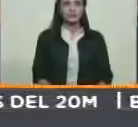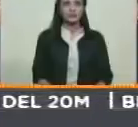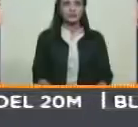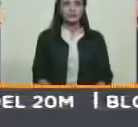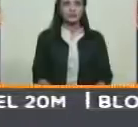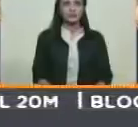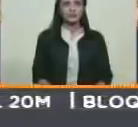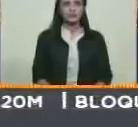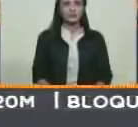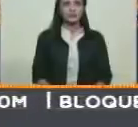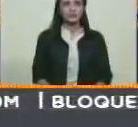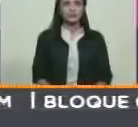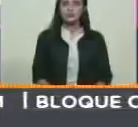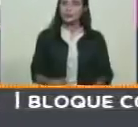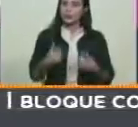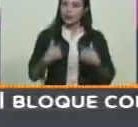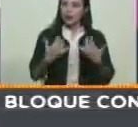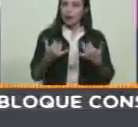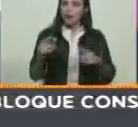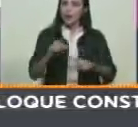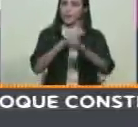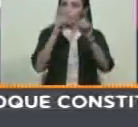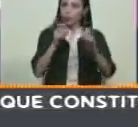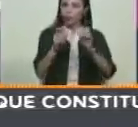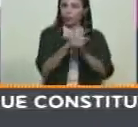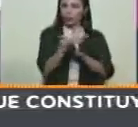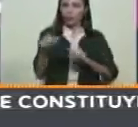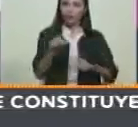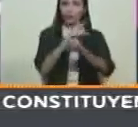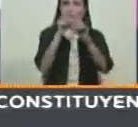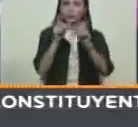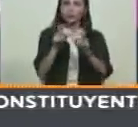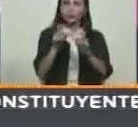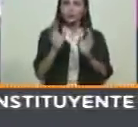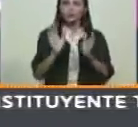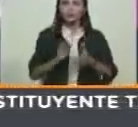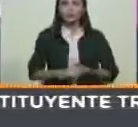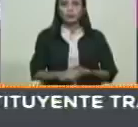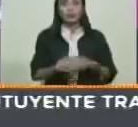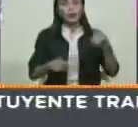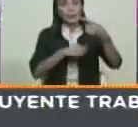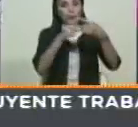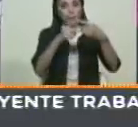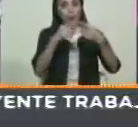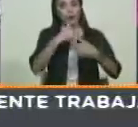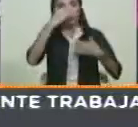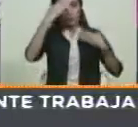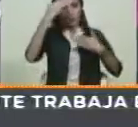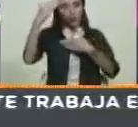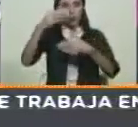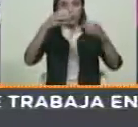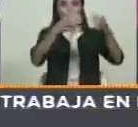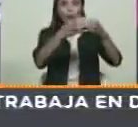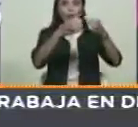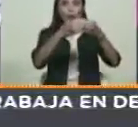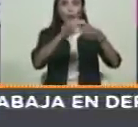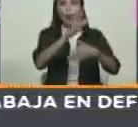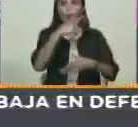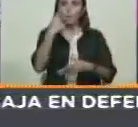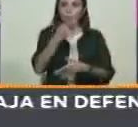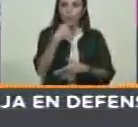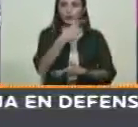ahora quiero hacer una pregunta primero quiero saludar a las v s del partido